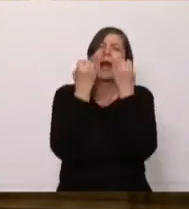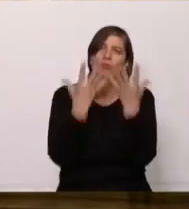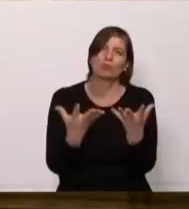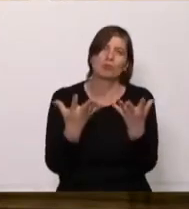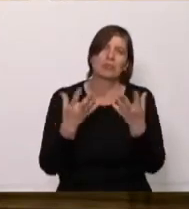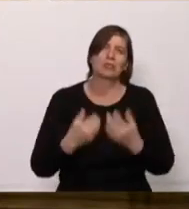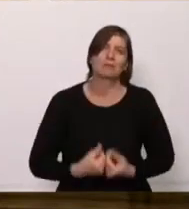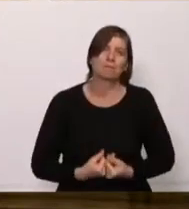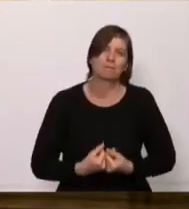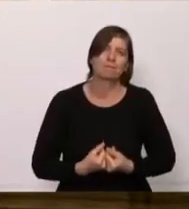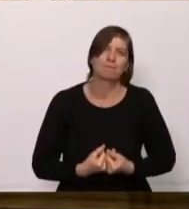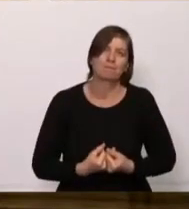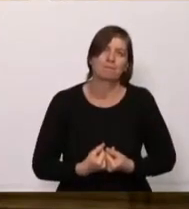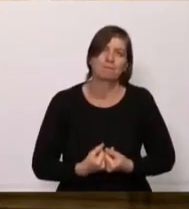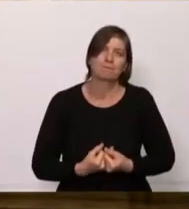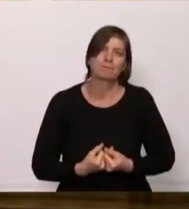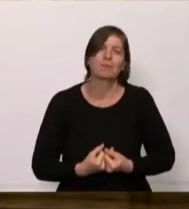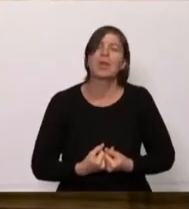hacer el bien.